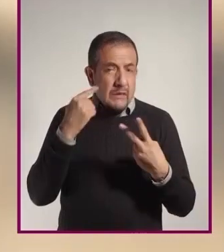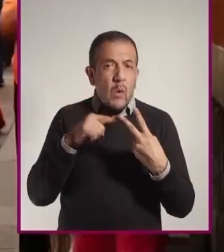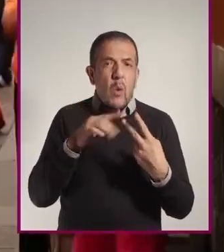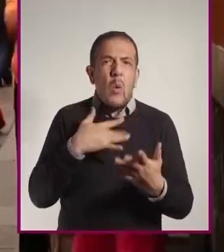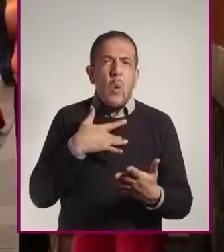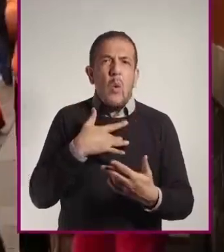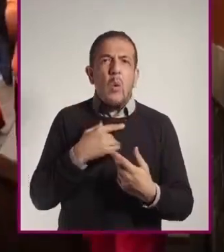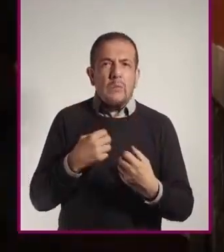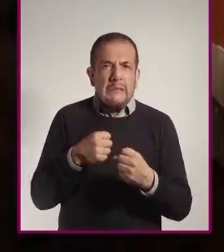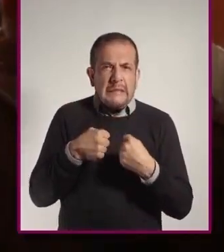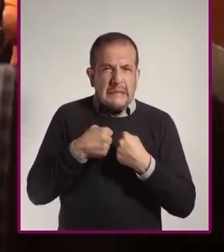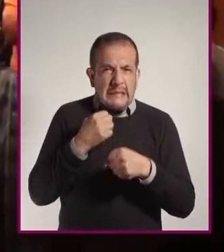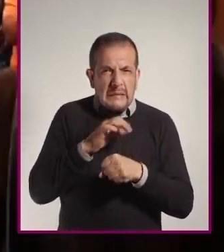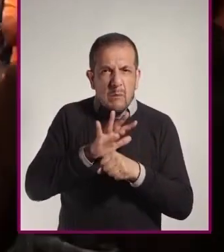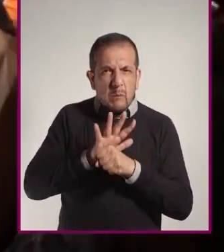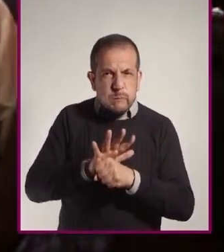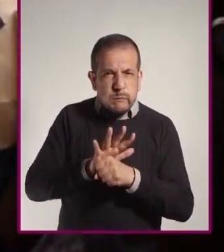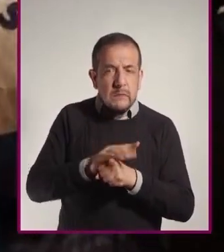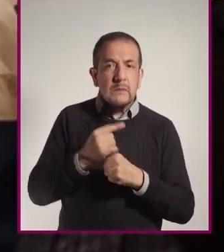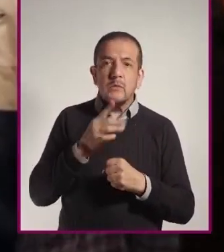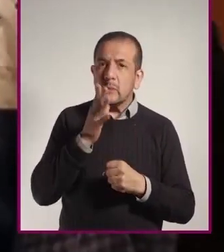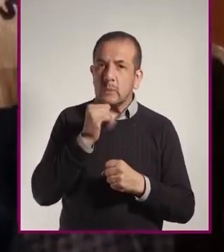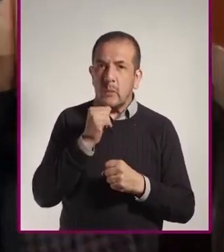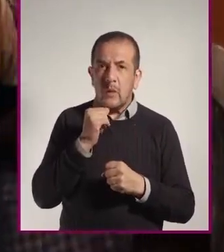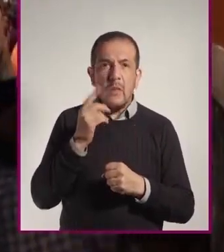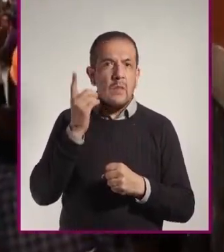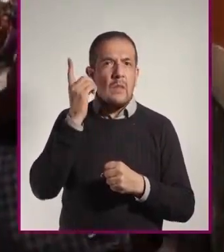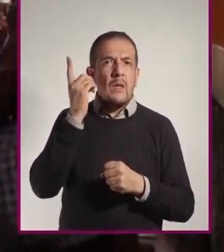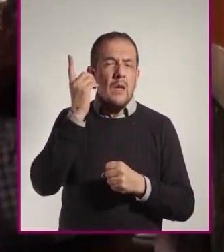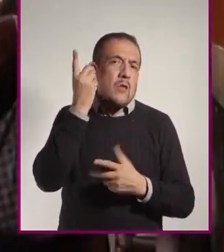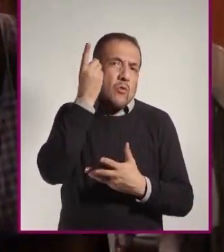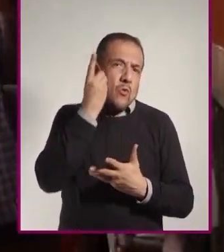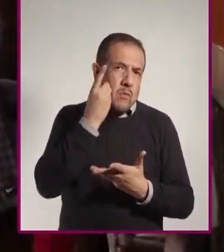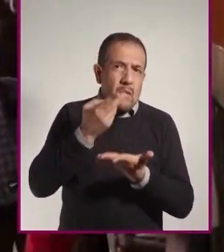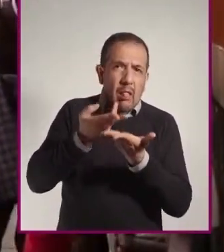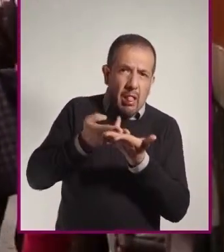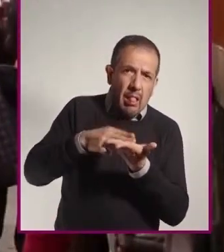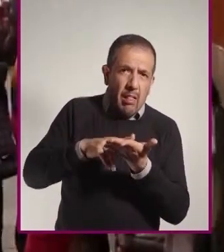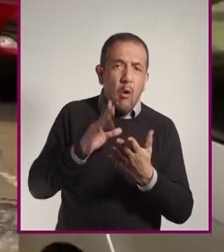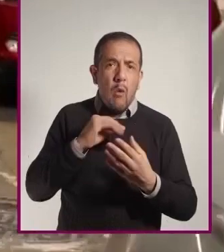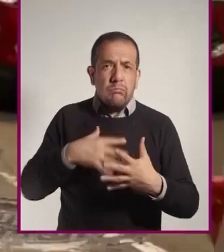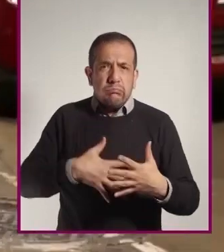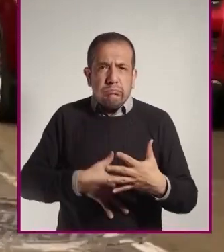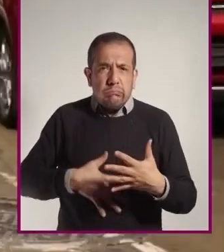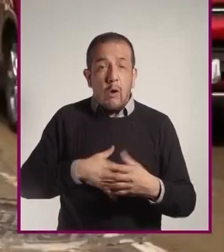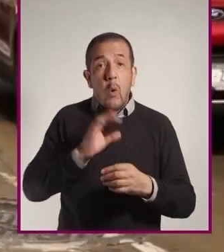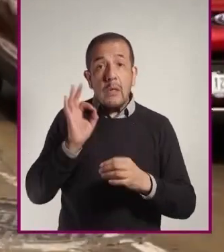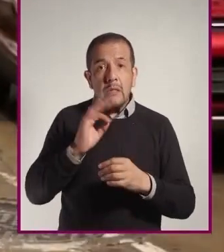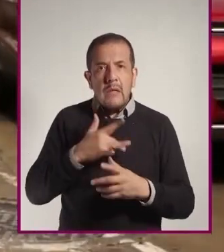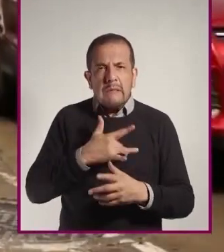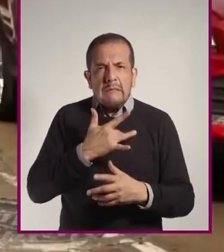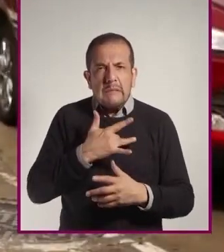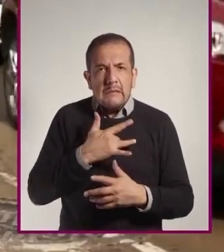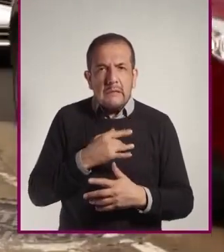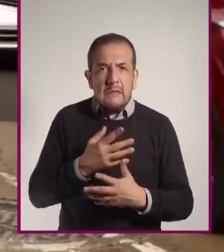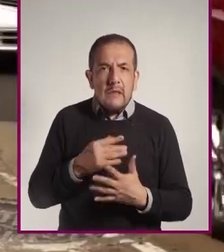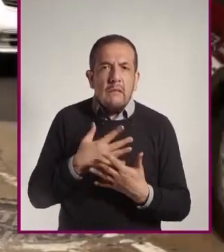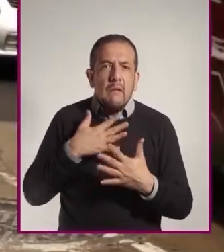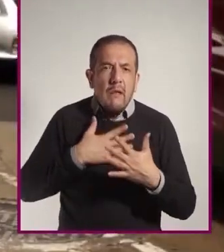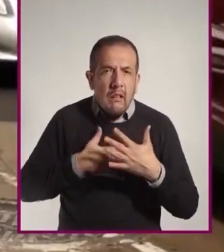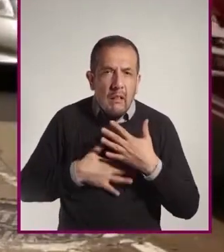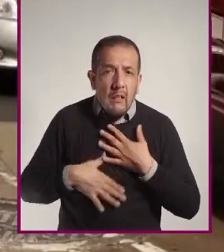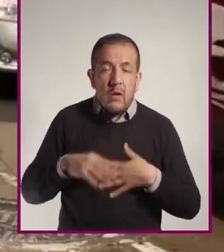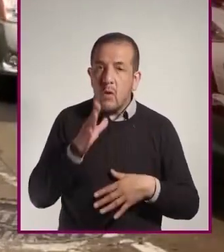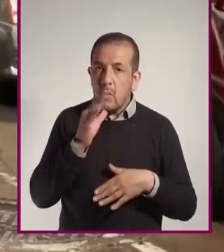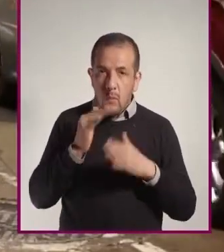hipertensión, estrés, trastornos del sueño o digestivos, hasta agotamiento físico, incapacidad de